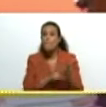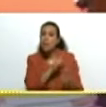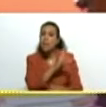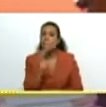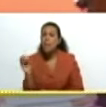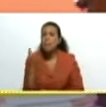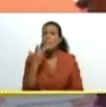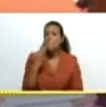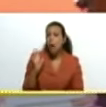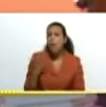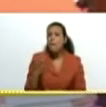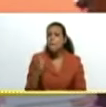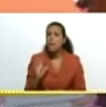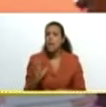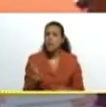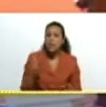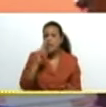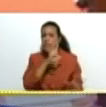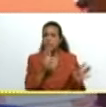2019, 2020.